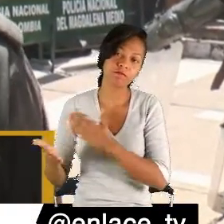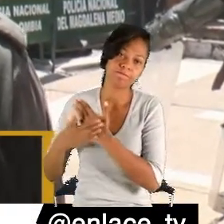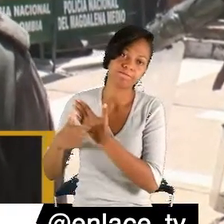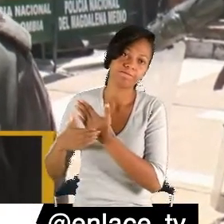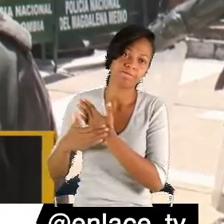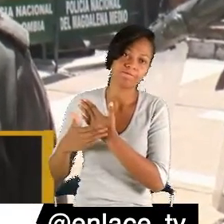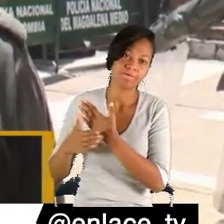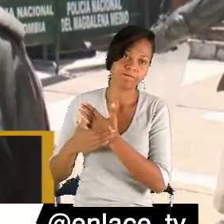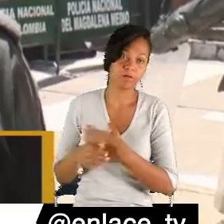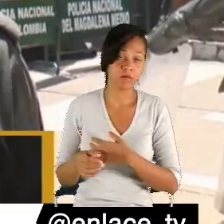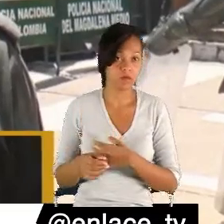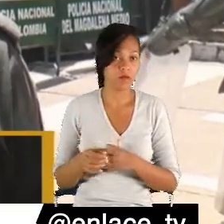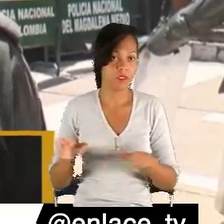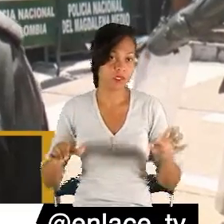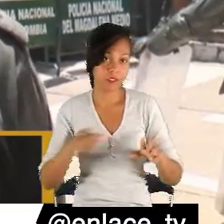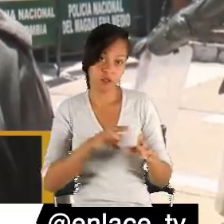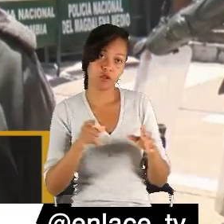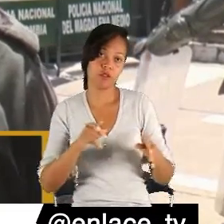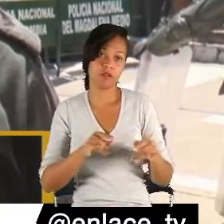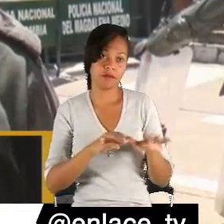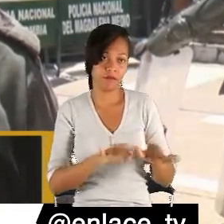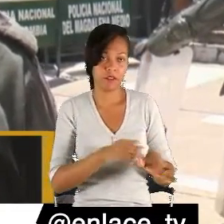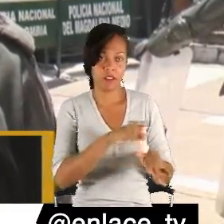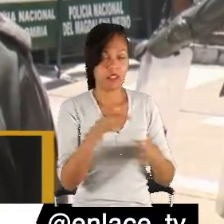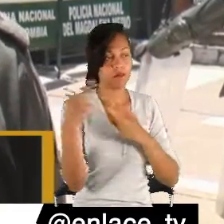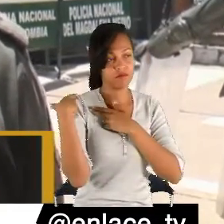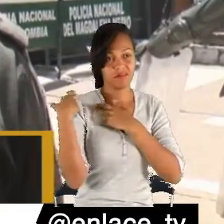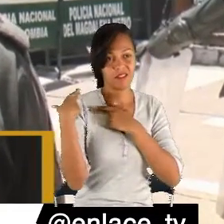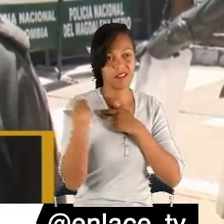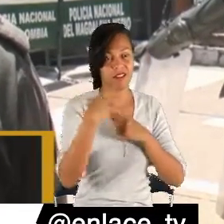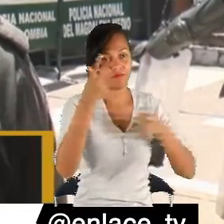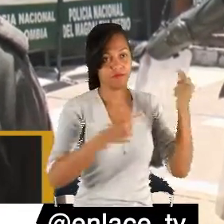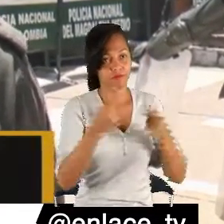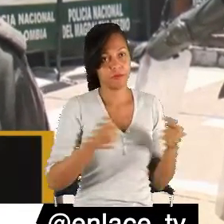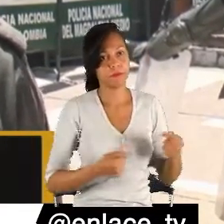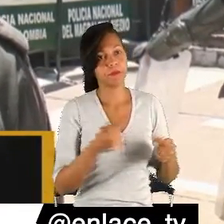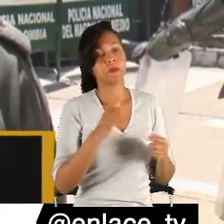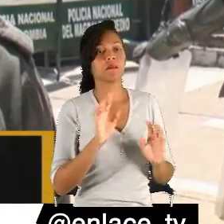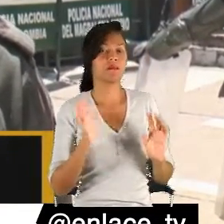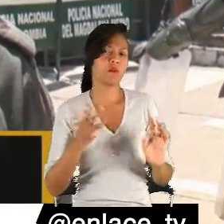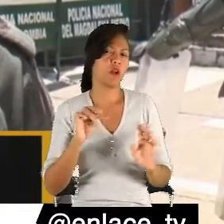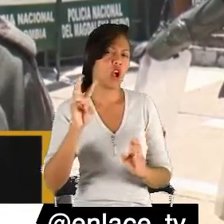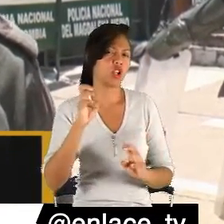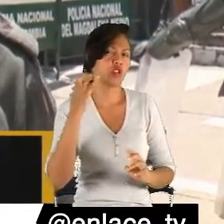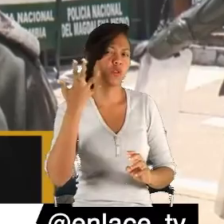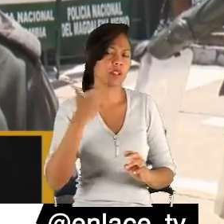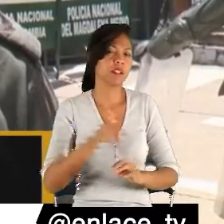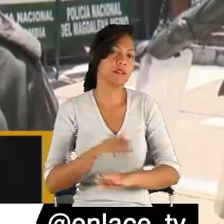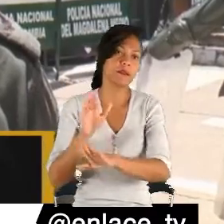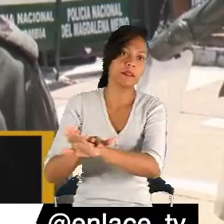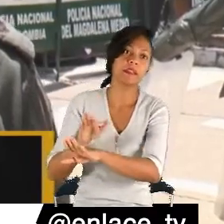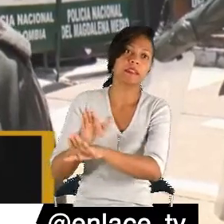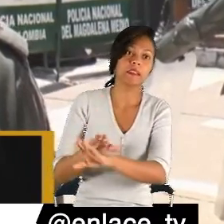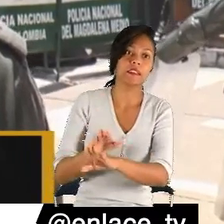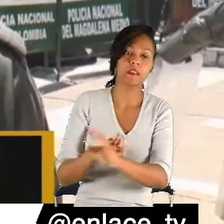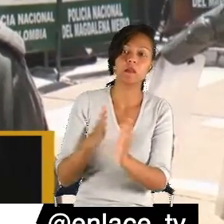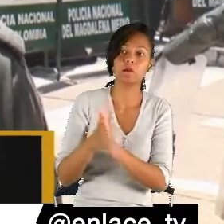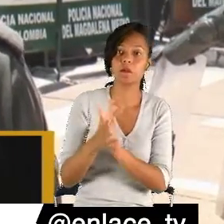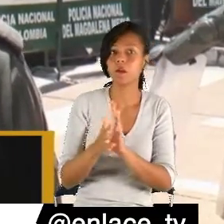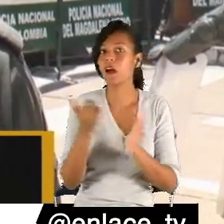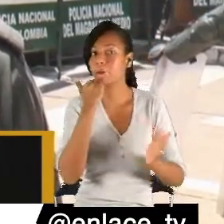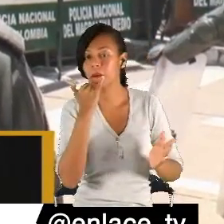administrativas y espero ya en ocho días a más tardar ya estaré dando con parte de tranquilidad referente a esta